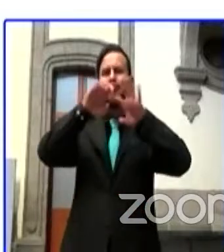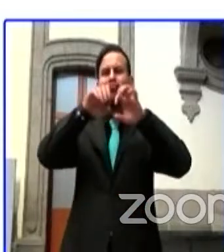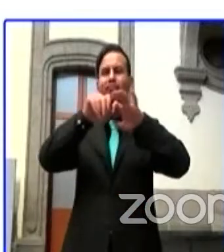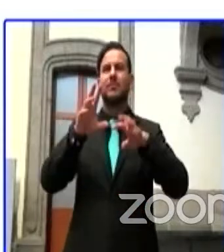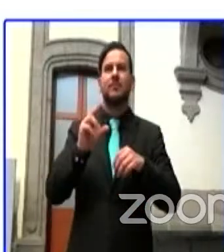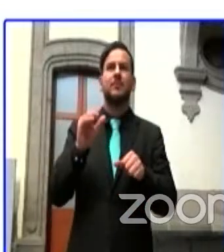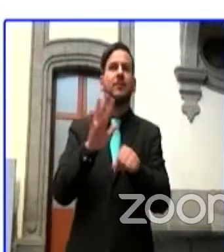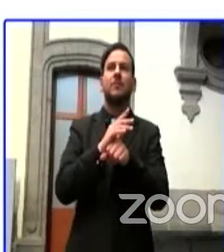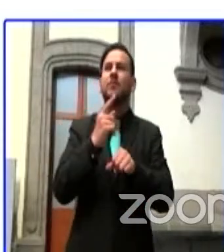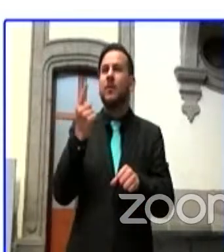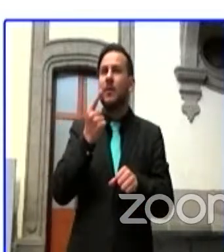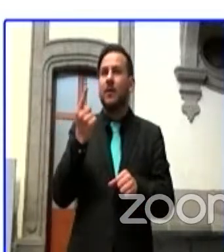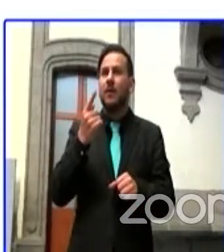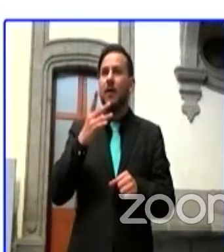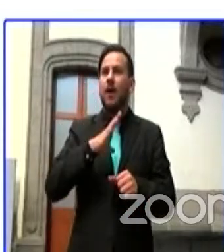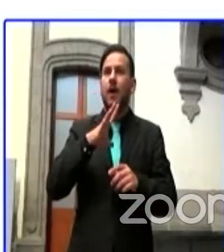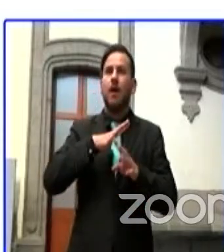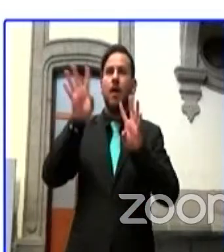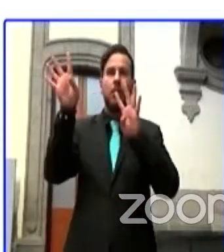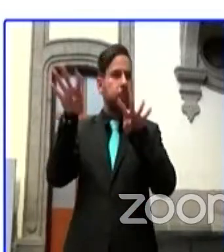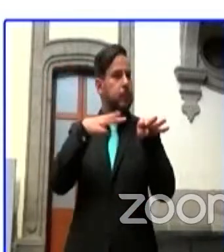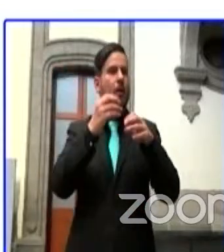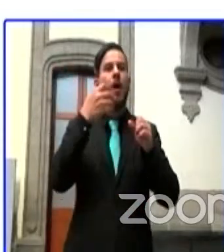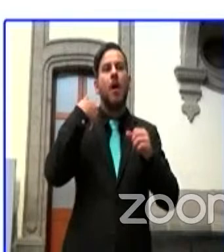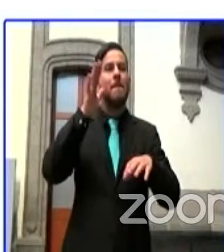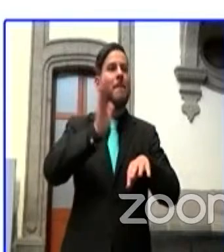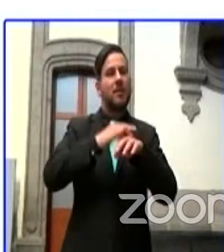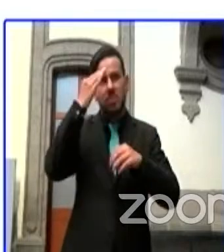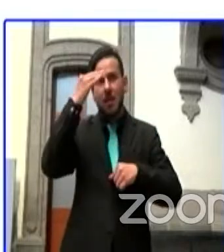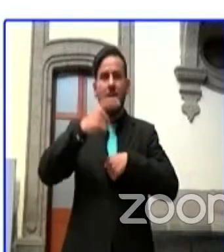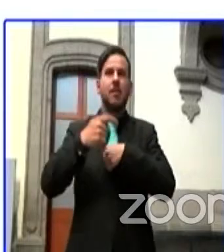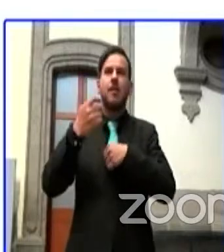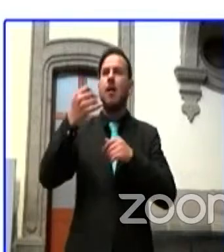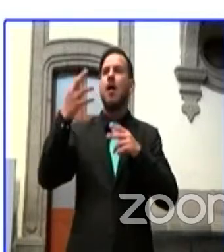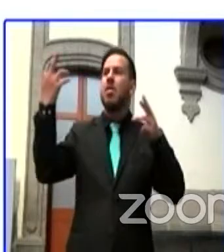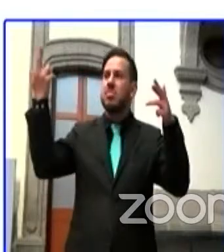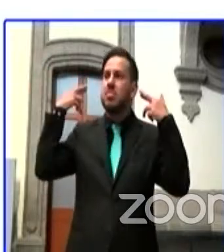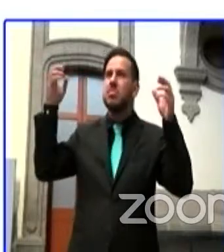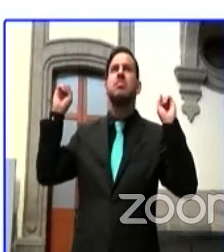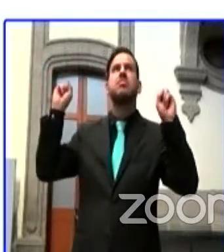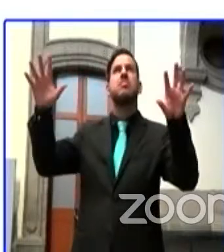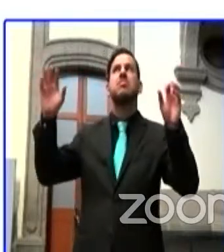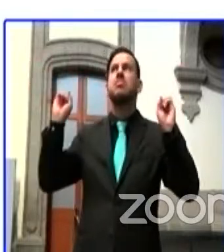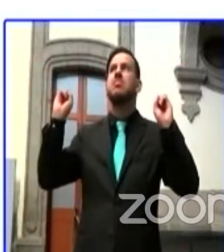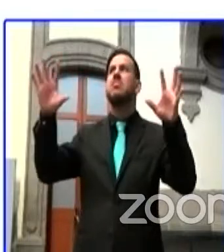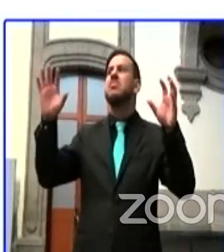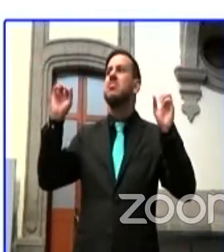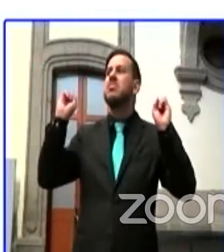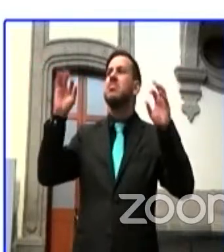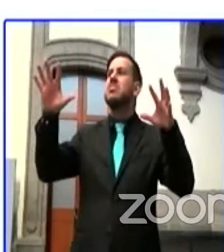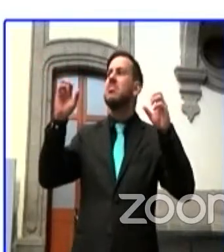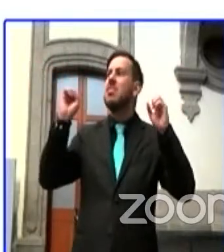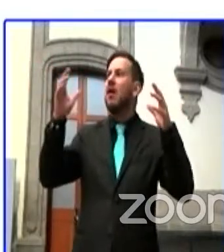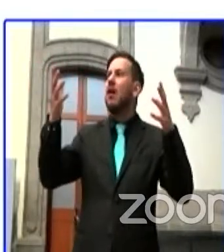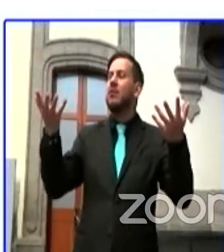porque iban a robar mucho tiempo y las bocinas iban a sonar y no iban a